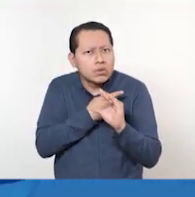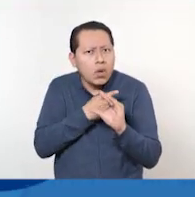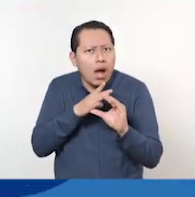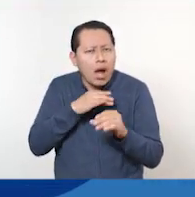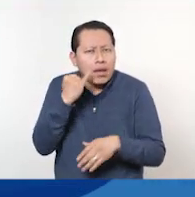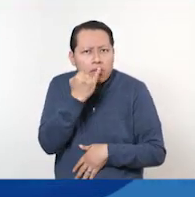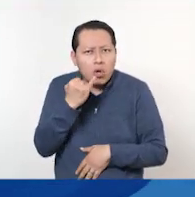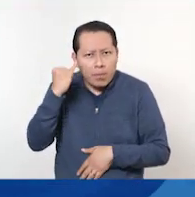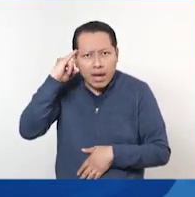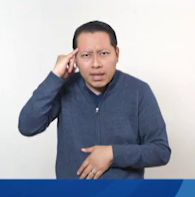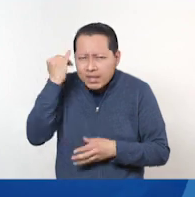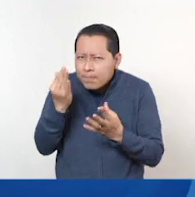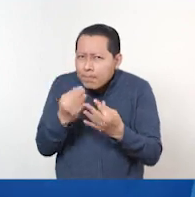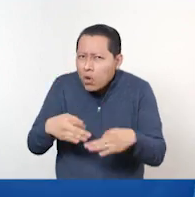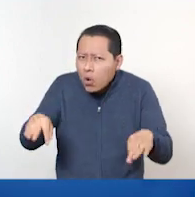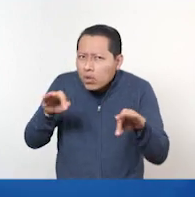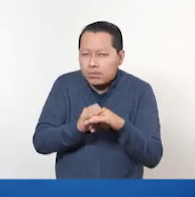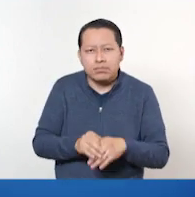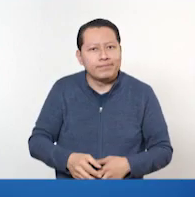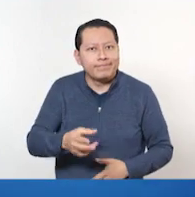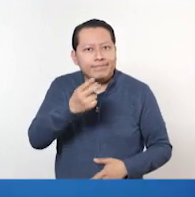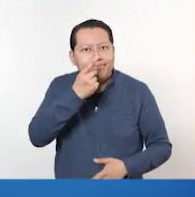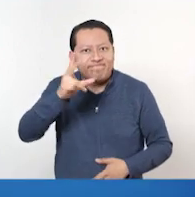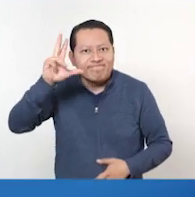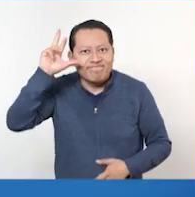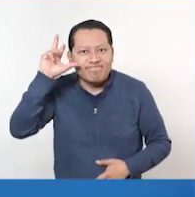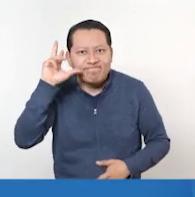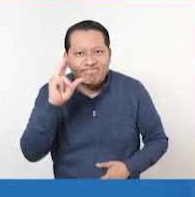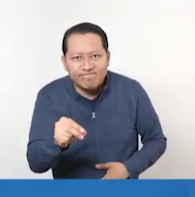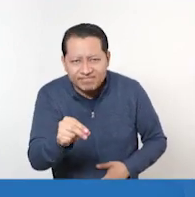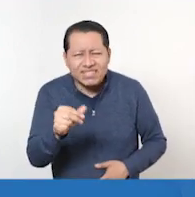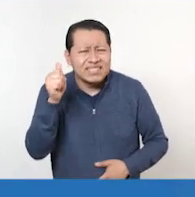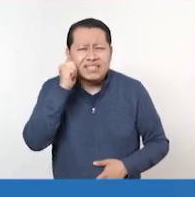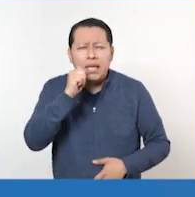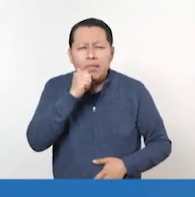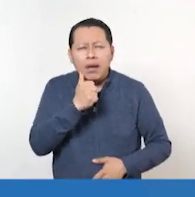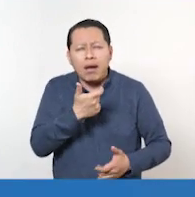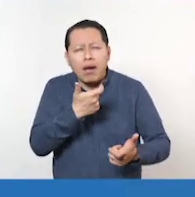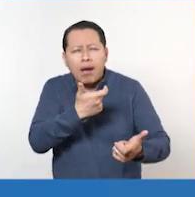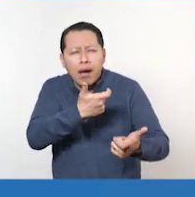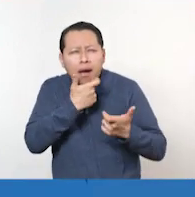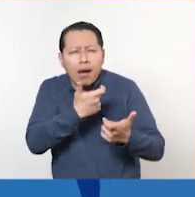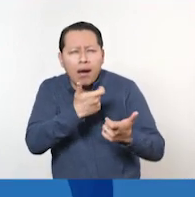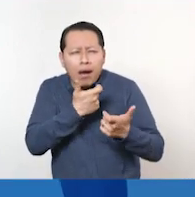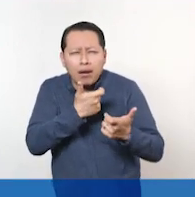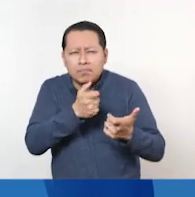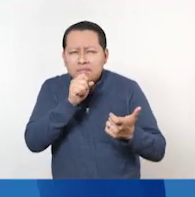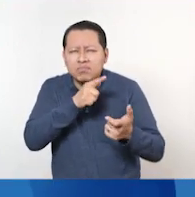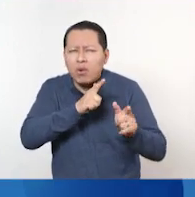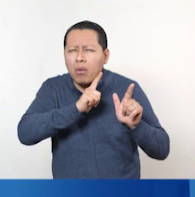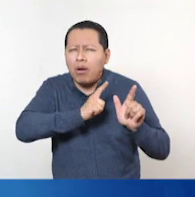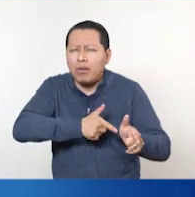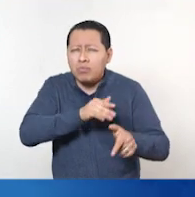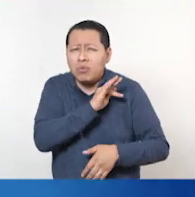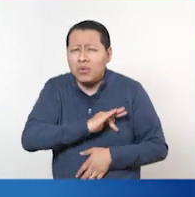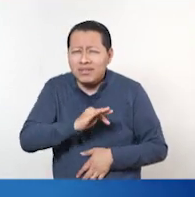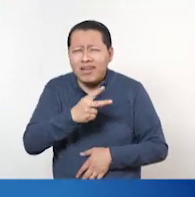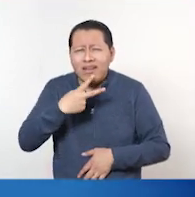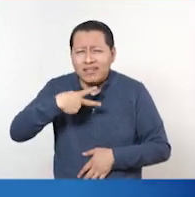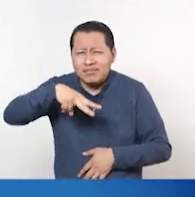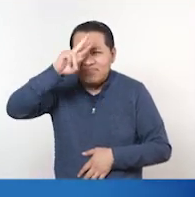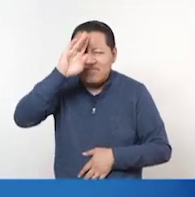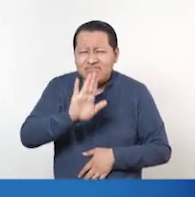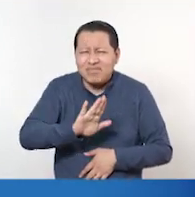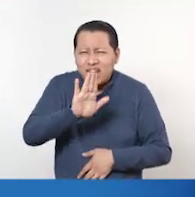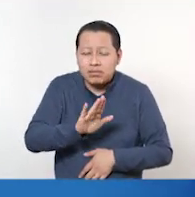son importantes. Ya les dije que no son importantes. Además, la gente se burla de quienes hablan maya. Dice que somos